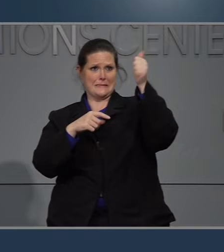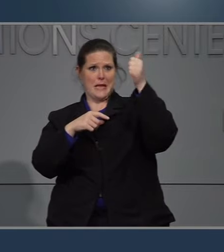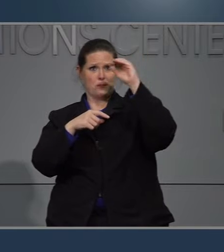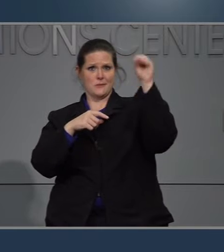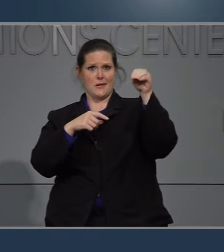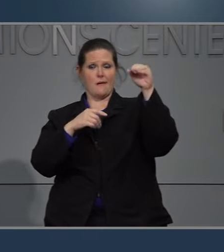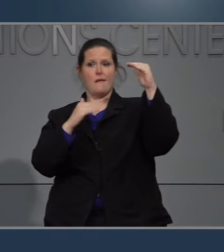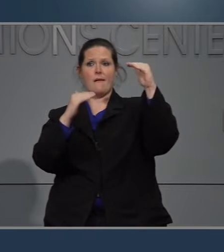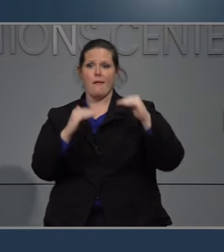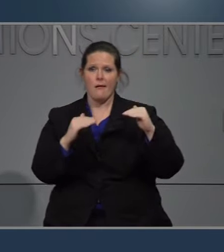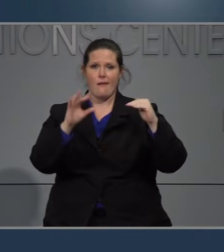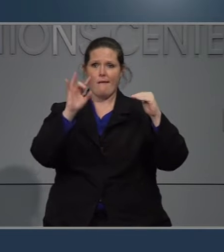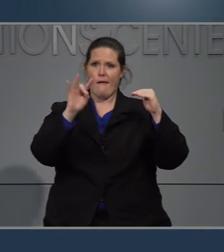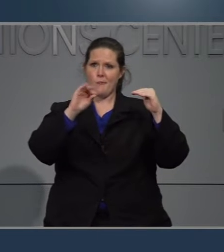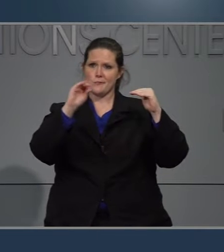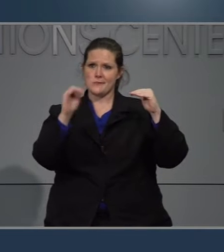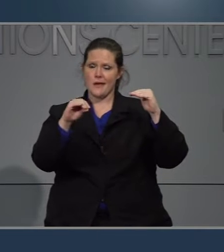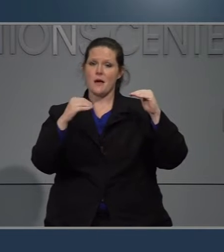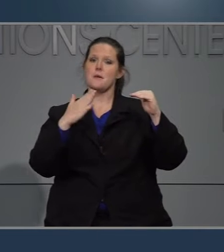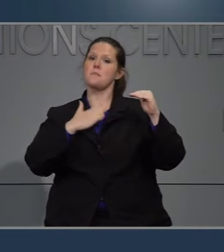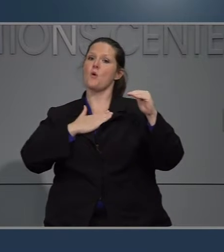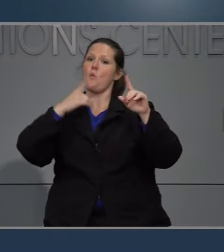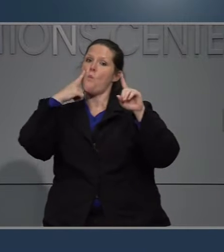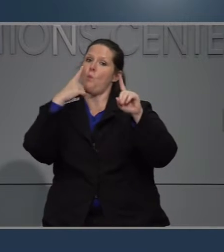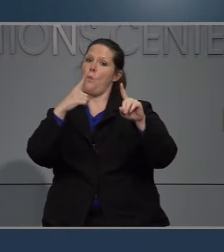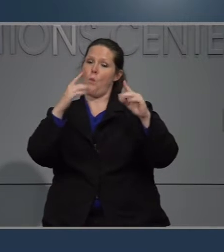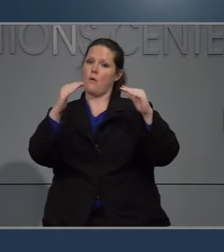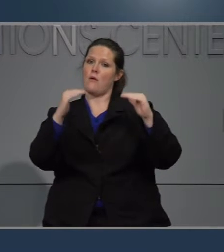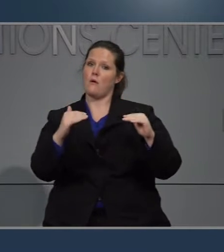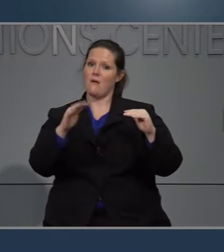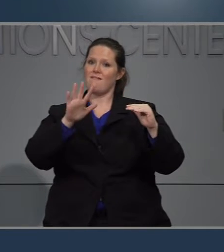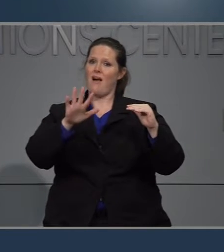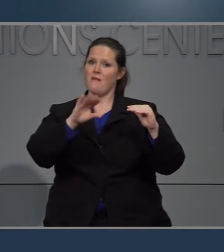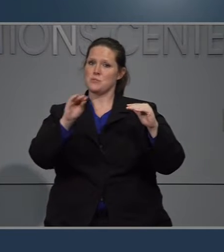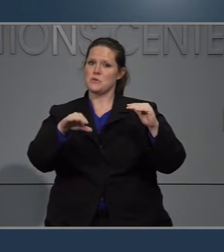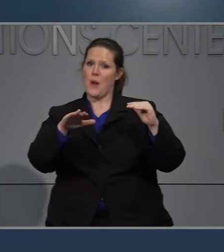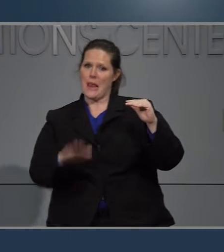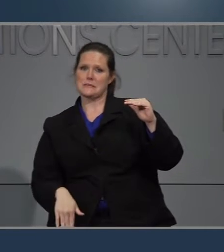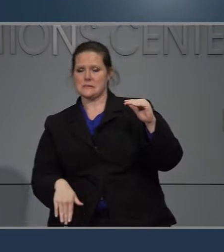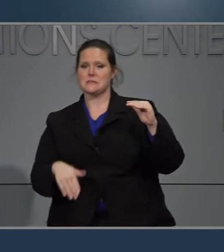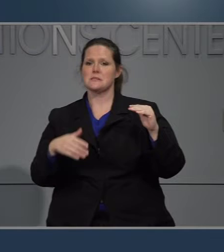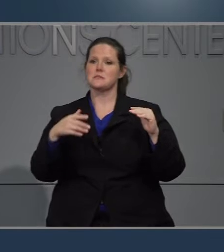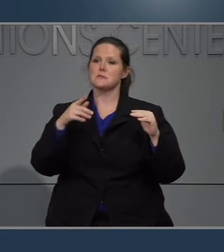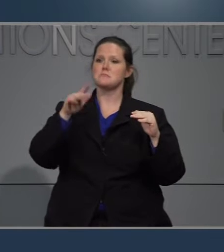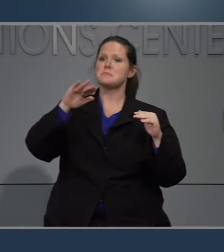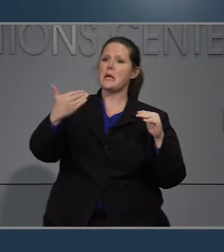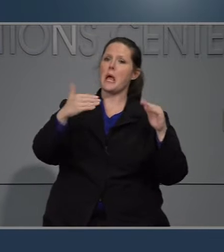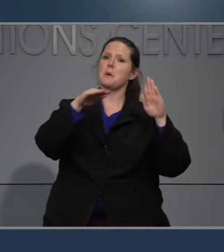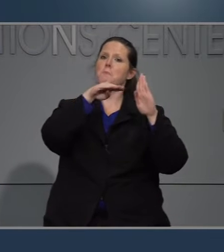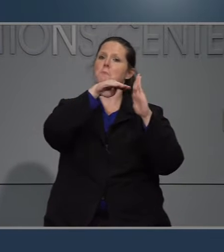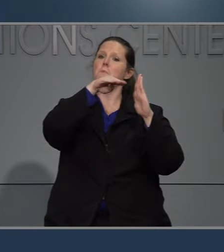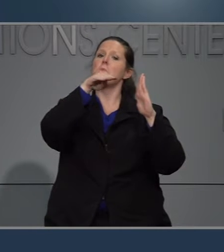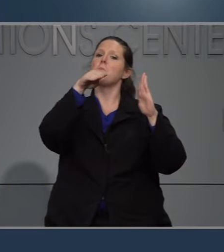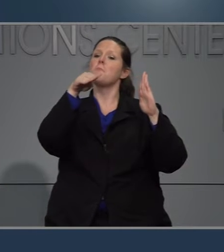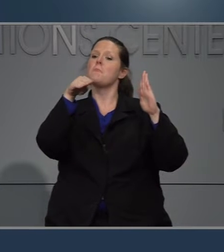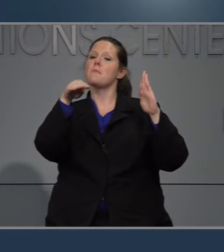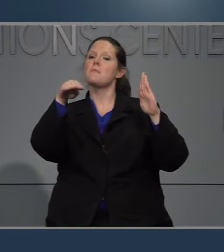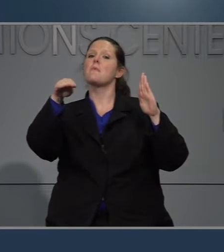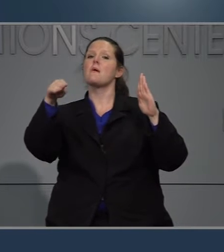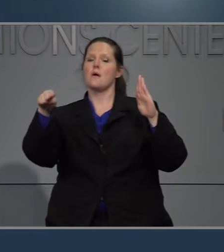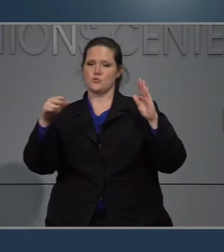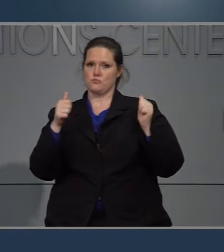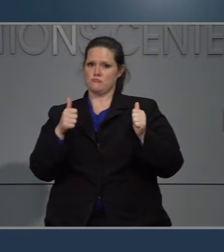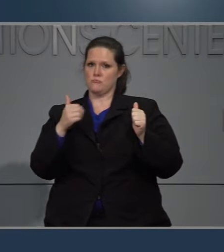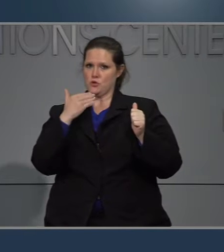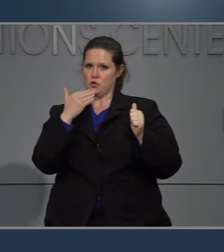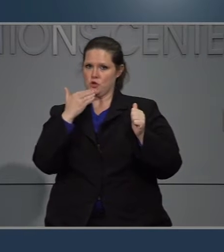a 5% o menos, parece que va en la dirección correcta. Ahora, la próxima métrica es